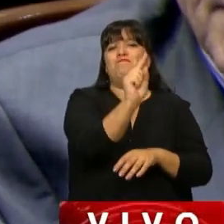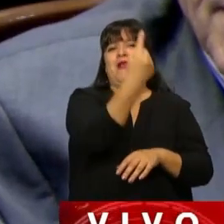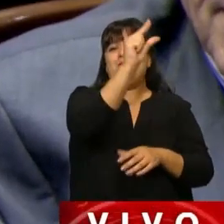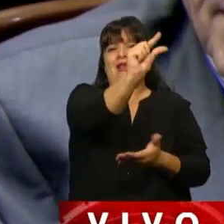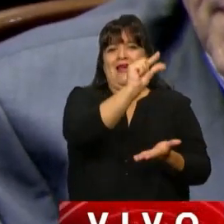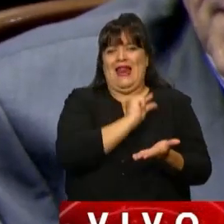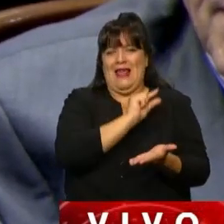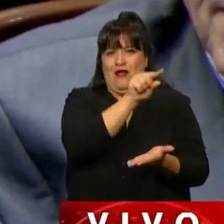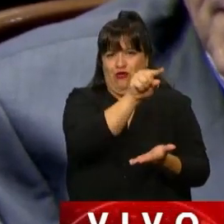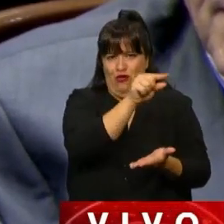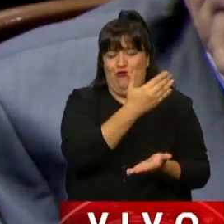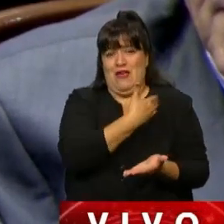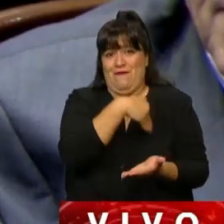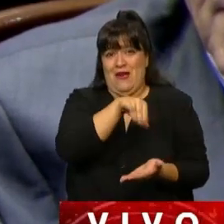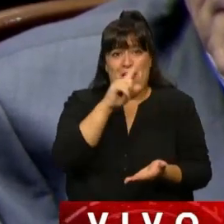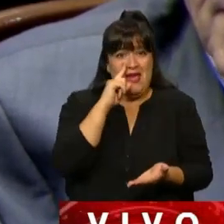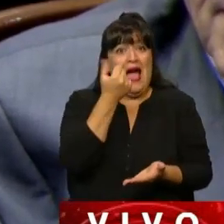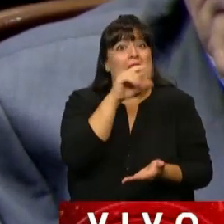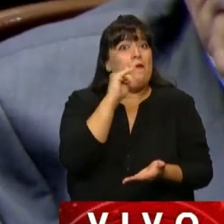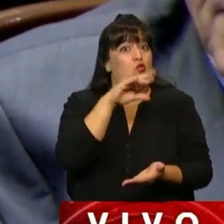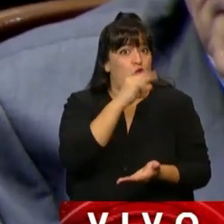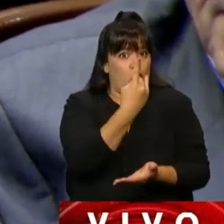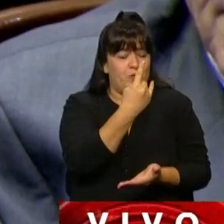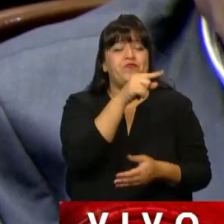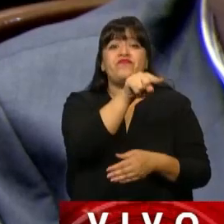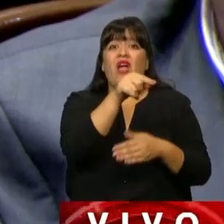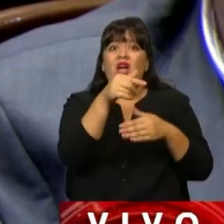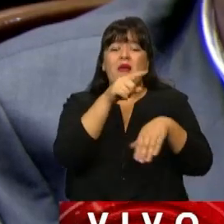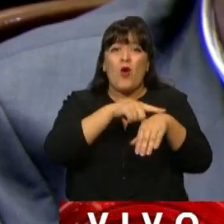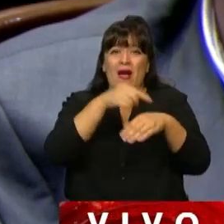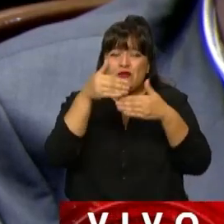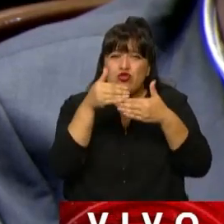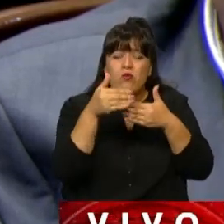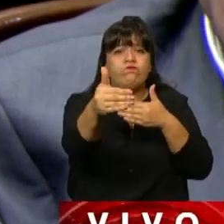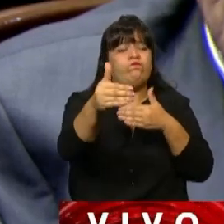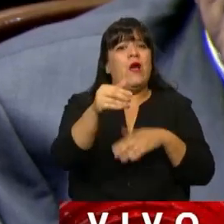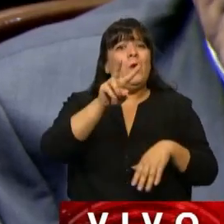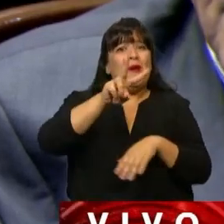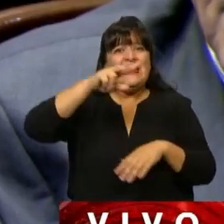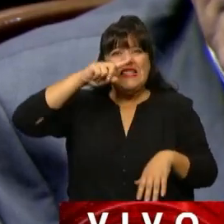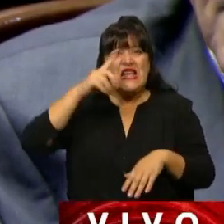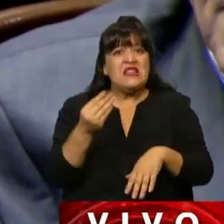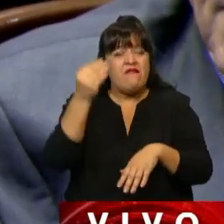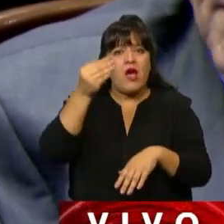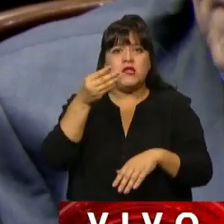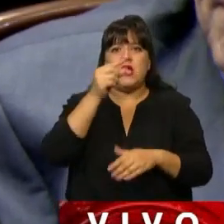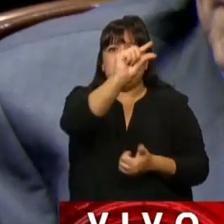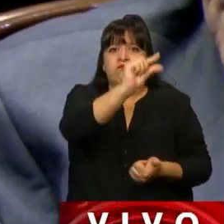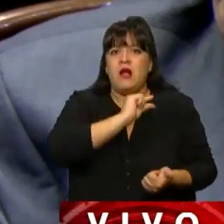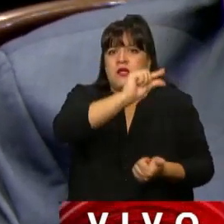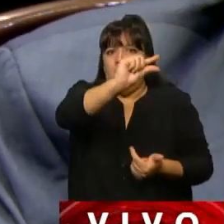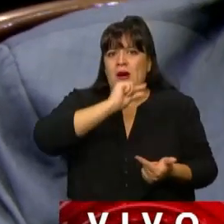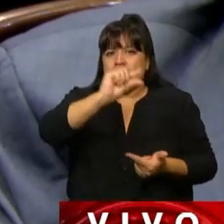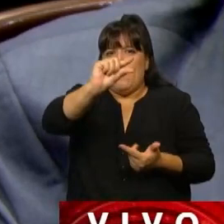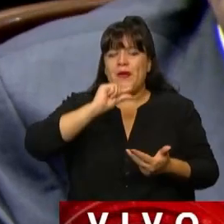crédito stand-by. Desde ahí para acá se han tomado 27 créditos stand-by,